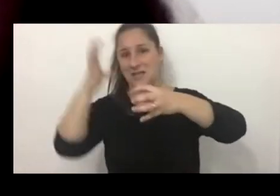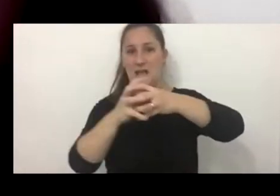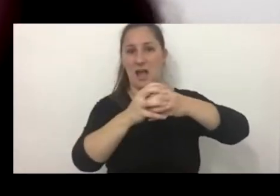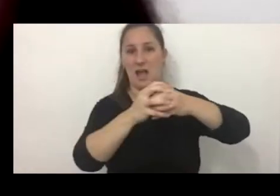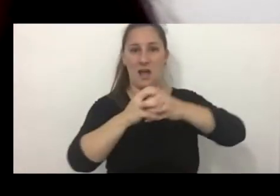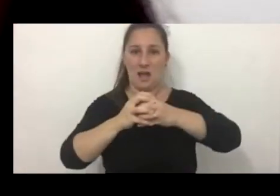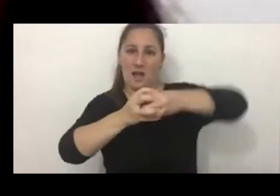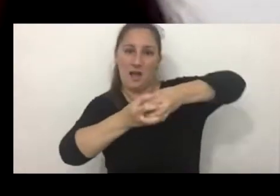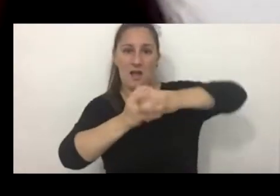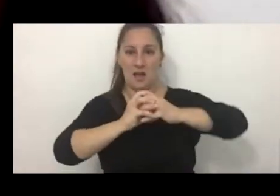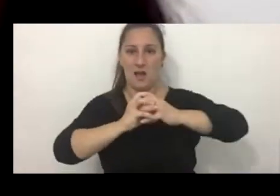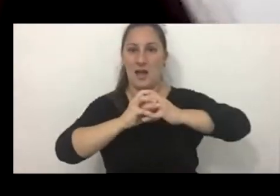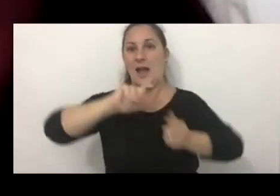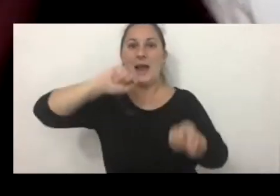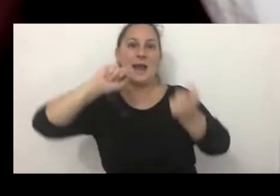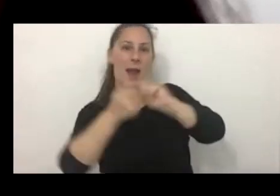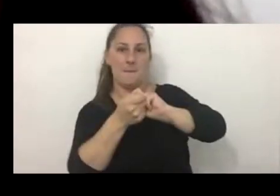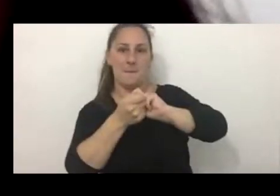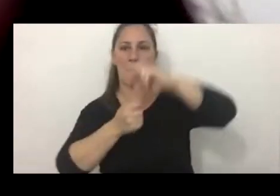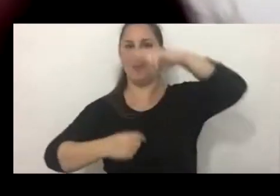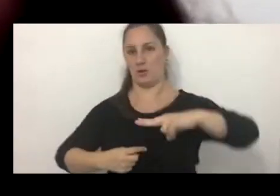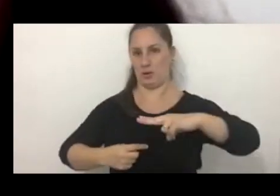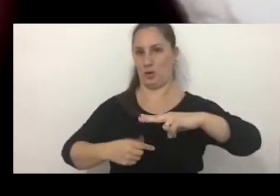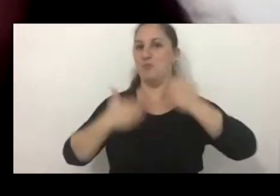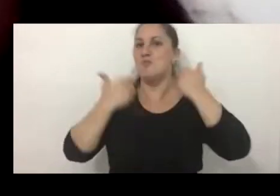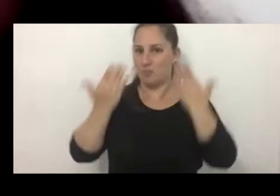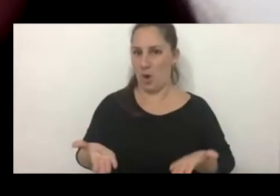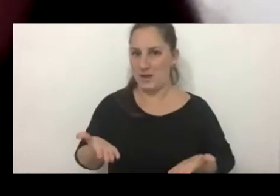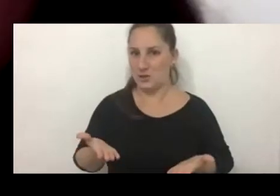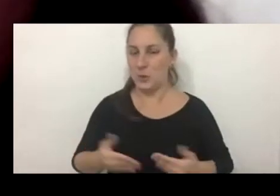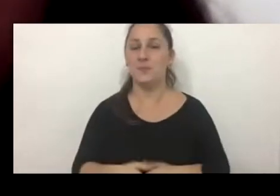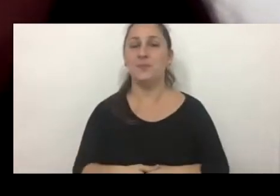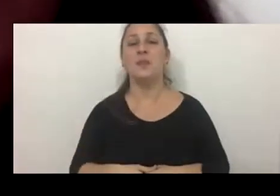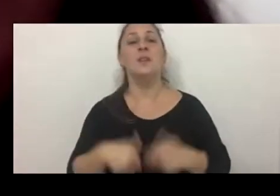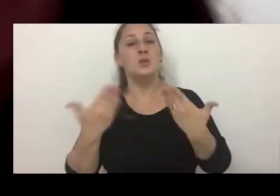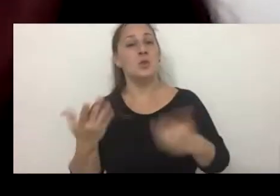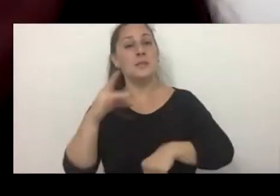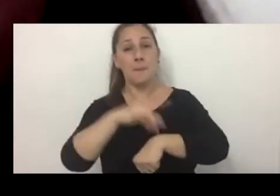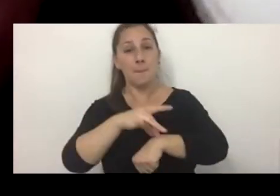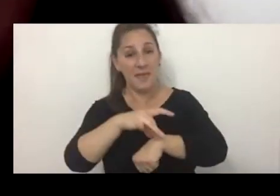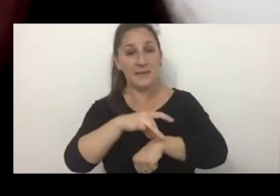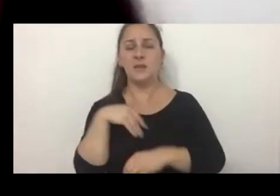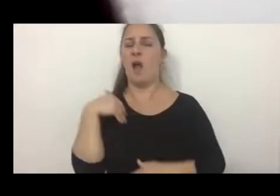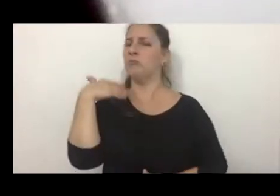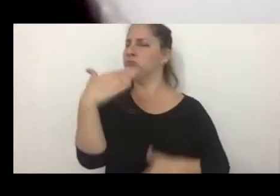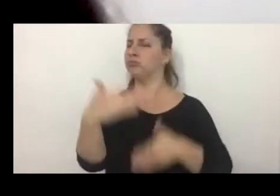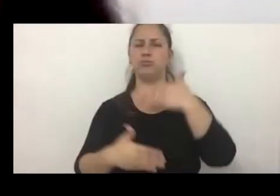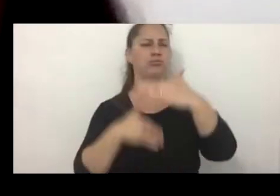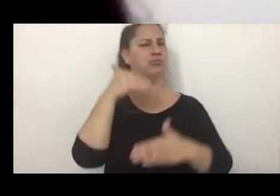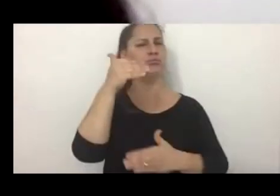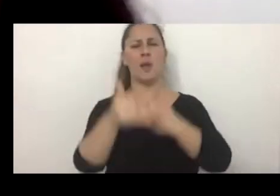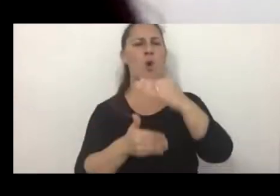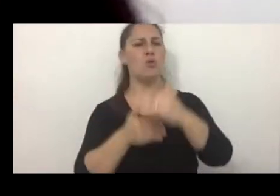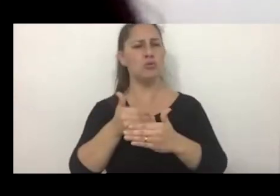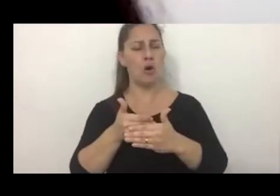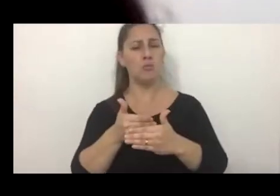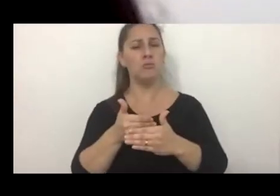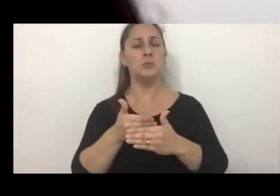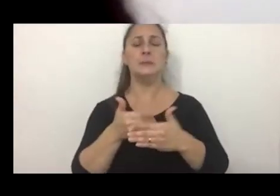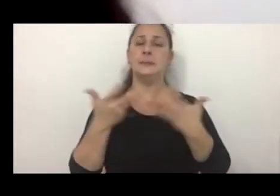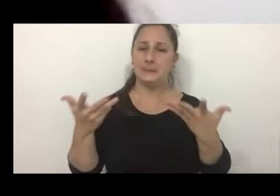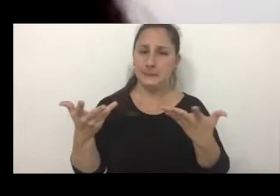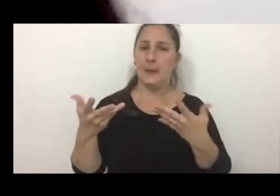que se utiliza para extraer un bebé con dificultades de salir espontáneamente. El forceps se origina a partir de este momento